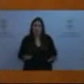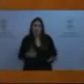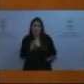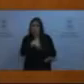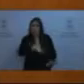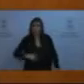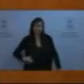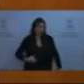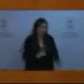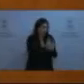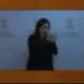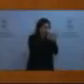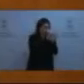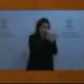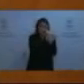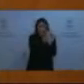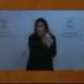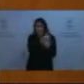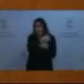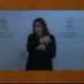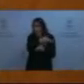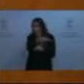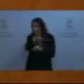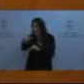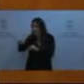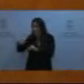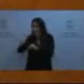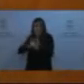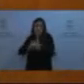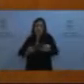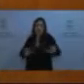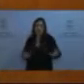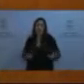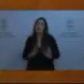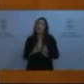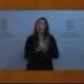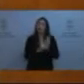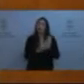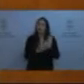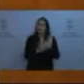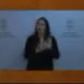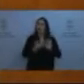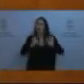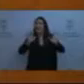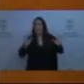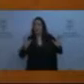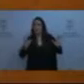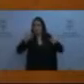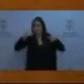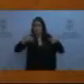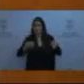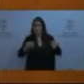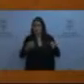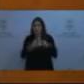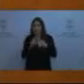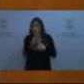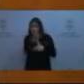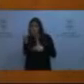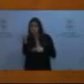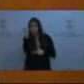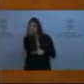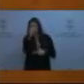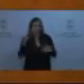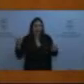reprobado prácticamente la totalidad de esta Junta General. Es un dato bastante claro y contundente de lo que opina la sociedad asturiana